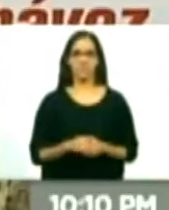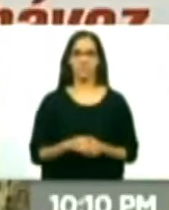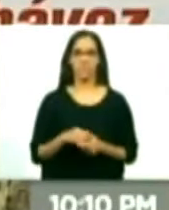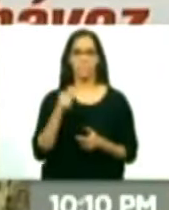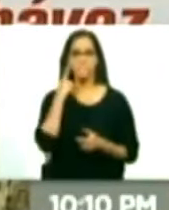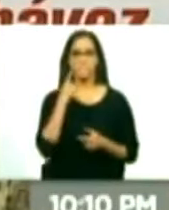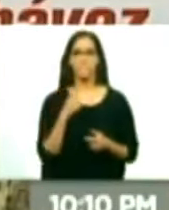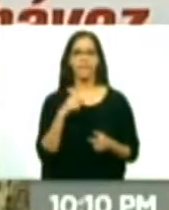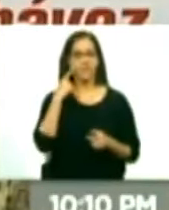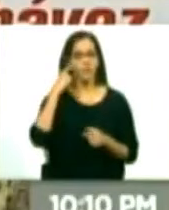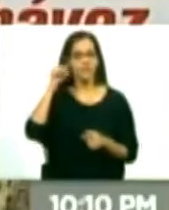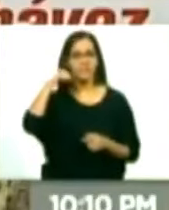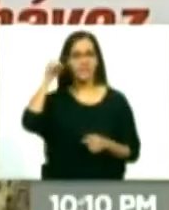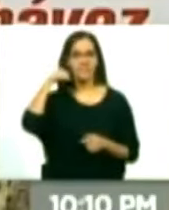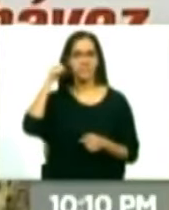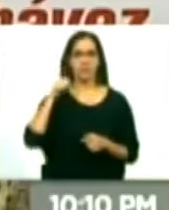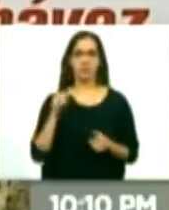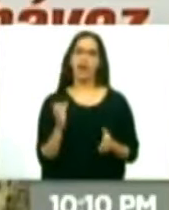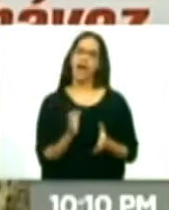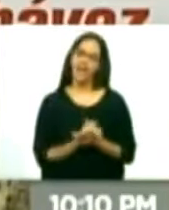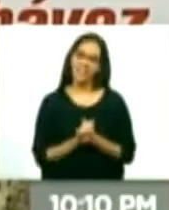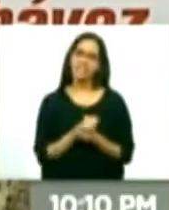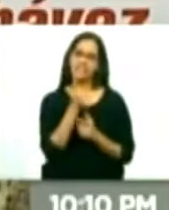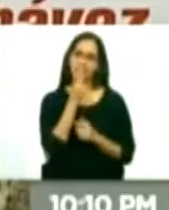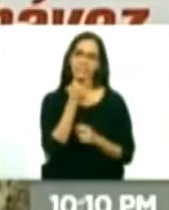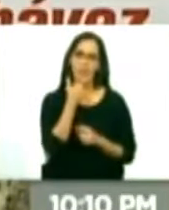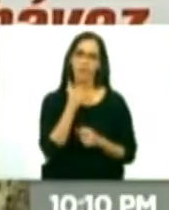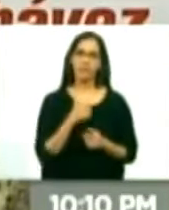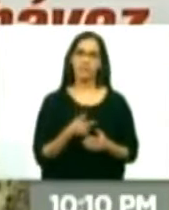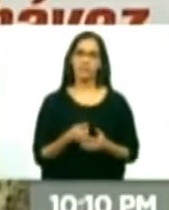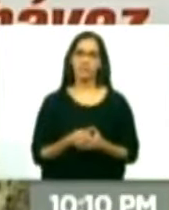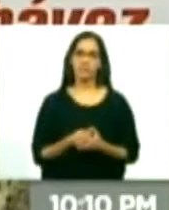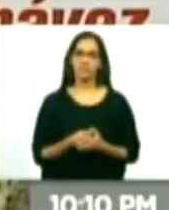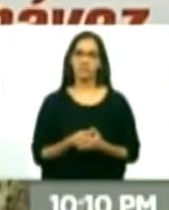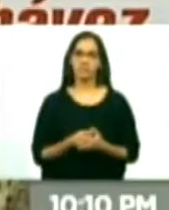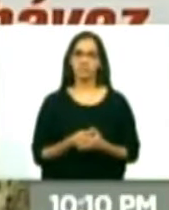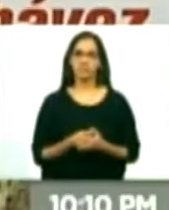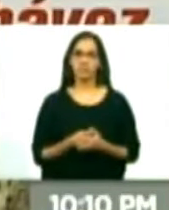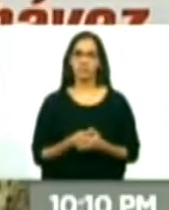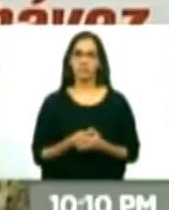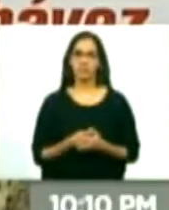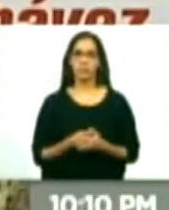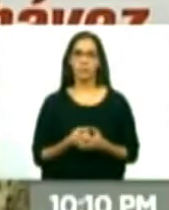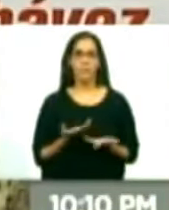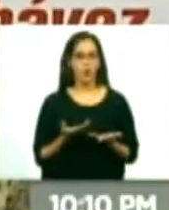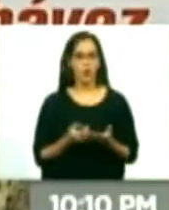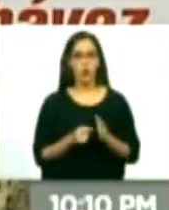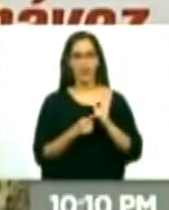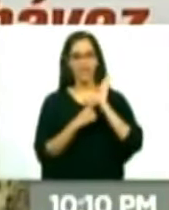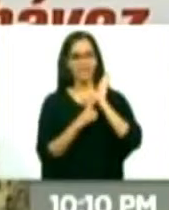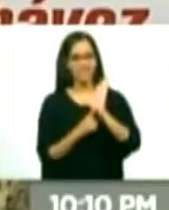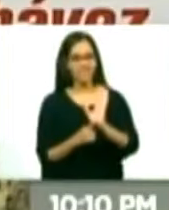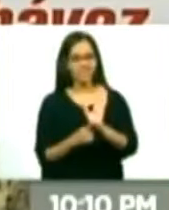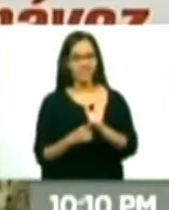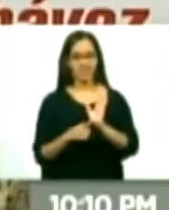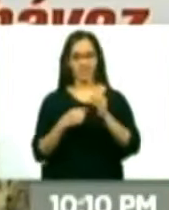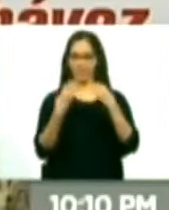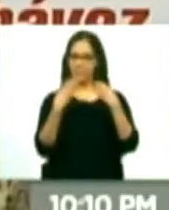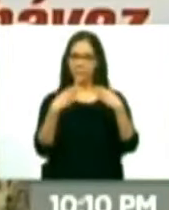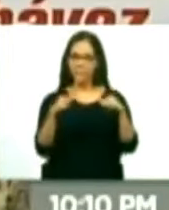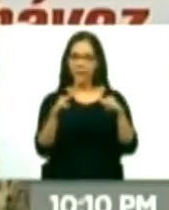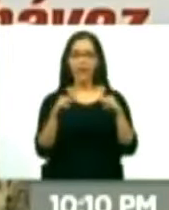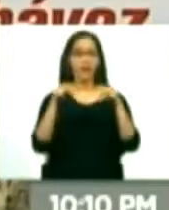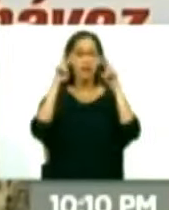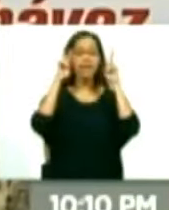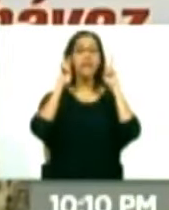yo vi ese video y dije, ay, qué bonito, vale. Por lo que transmite, por además por la